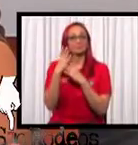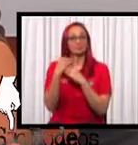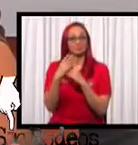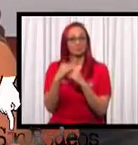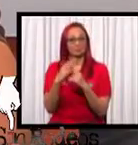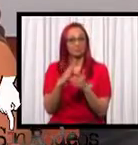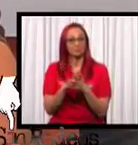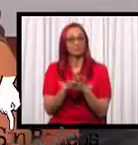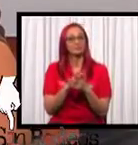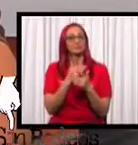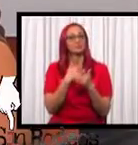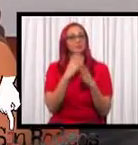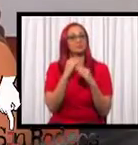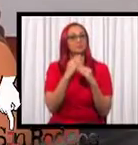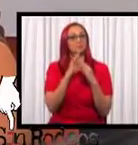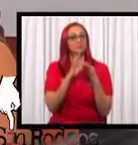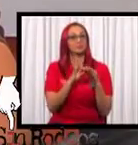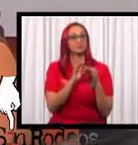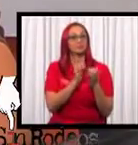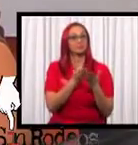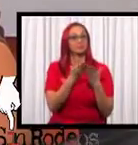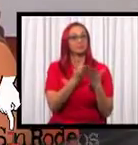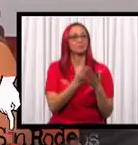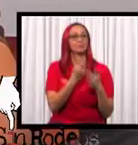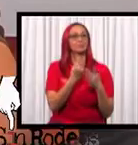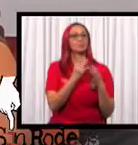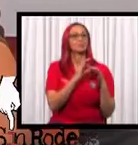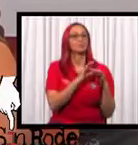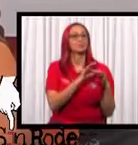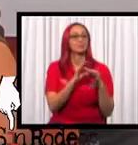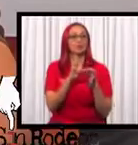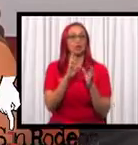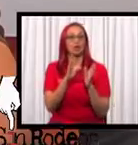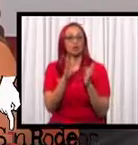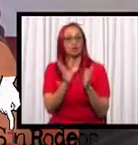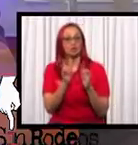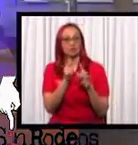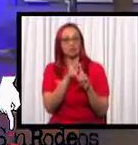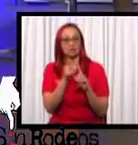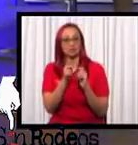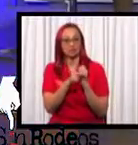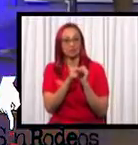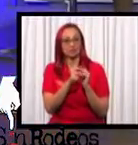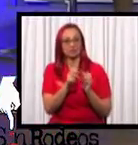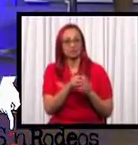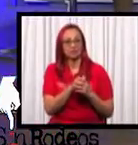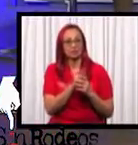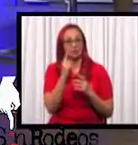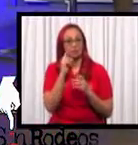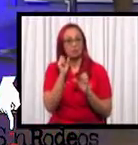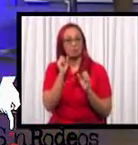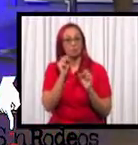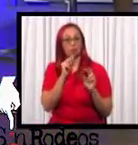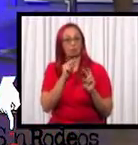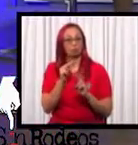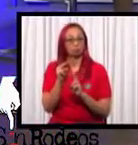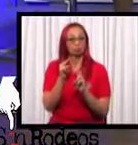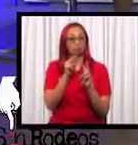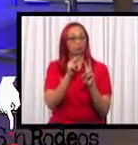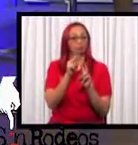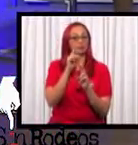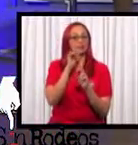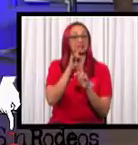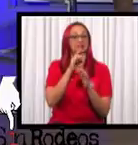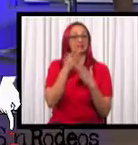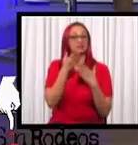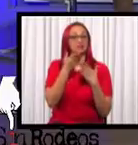los datos de exportaciones, cuánto ha exportado Costa Rica a estos países. Y podemos observar que las exportaciones de